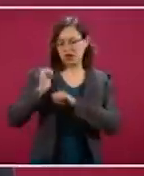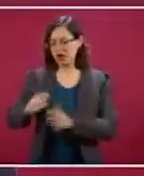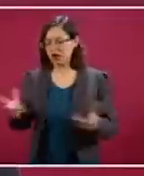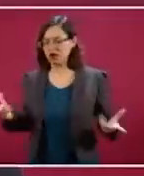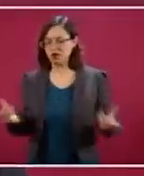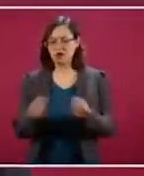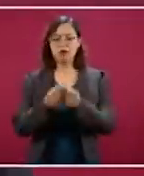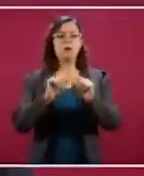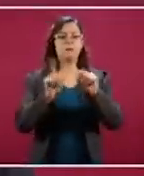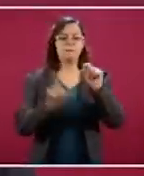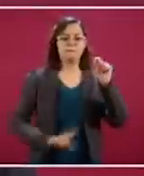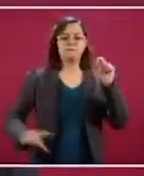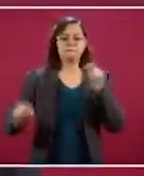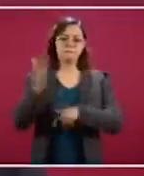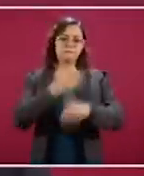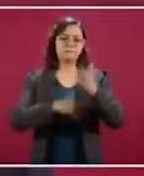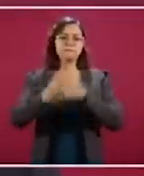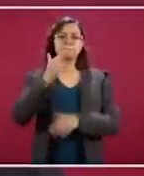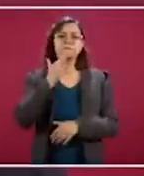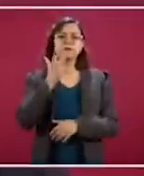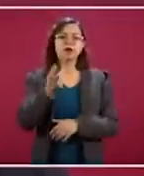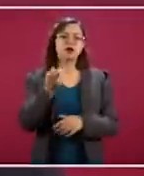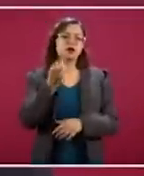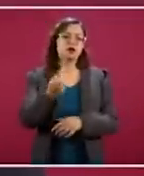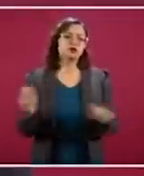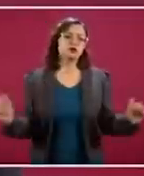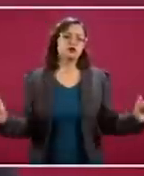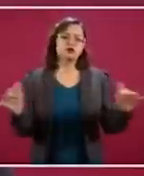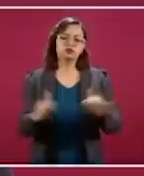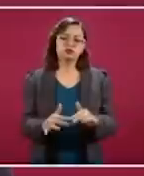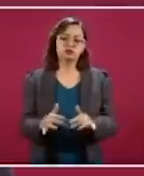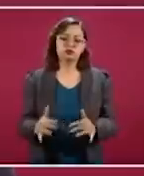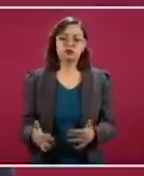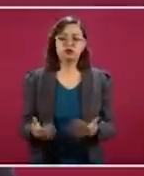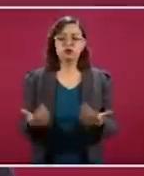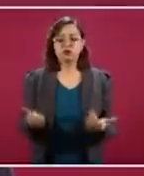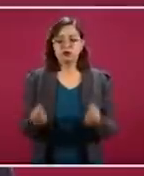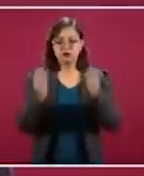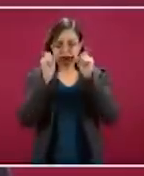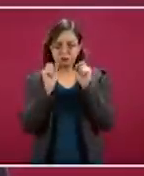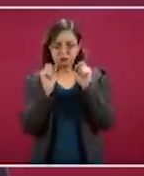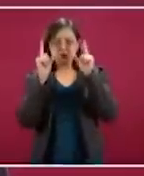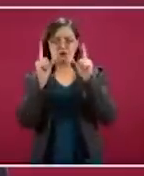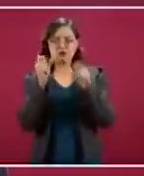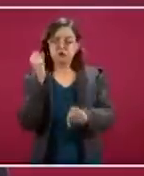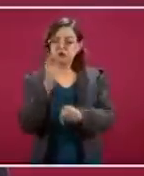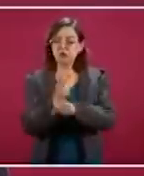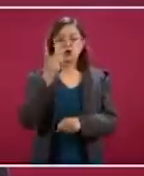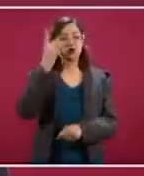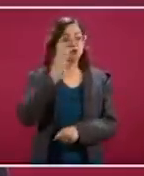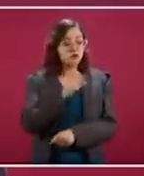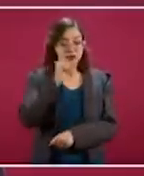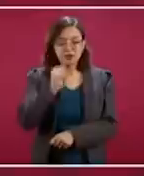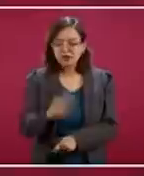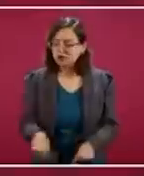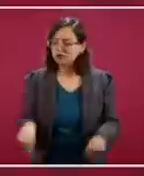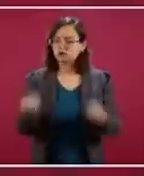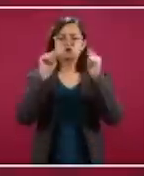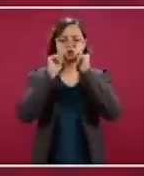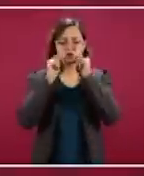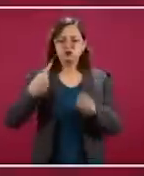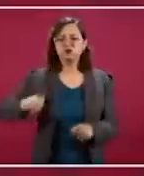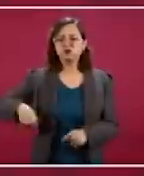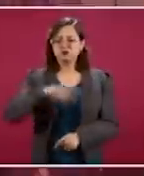mejor México. Para eso estamos todos aquí presentes. Y si nos tenemos que levantar y no dormir construyendo México, aquí estaremos,